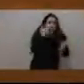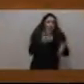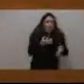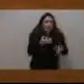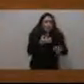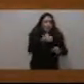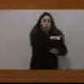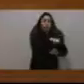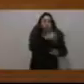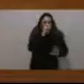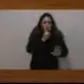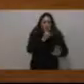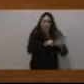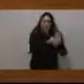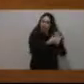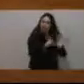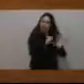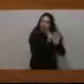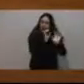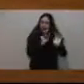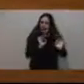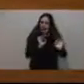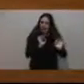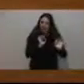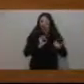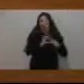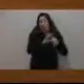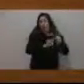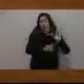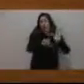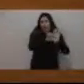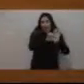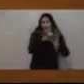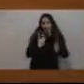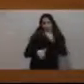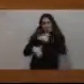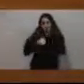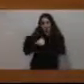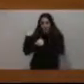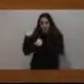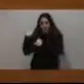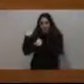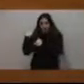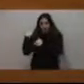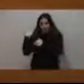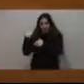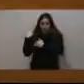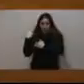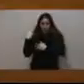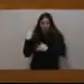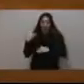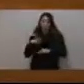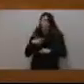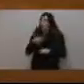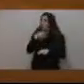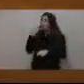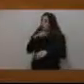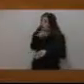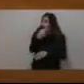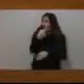ilegal, conforme a la legislación existente. Por favor, ¿podría silencio, presidente?